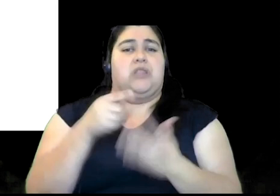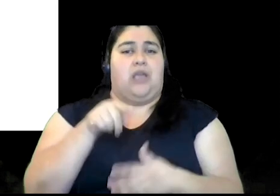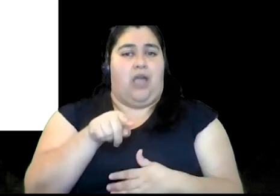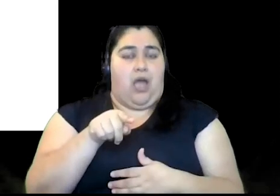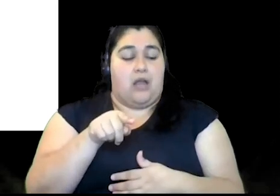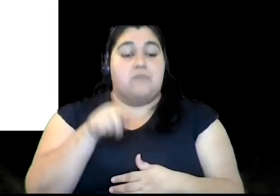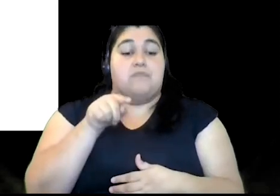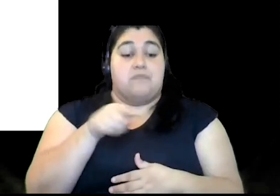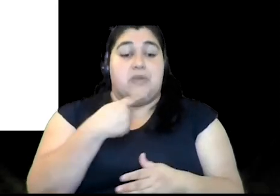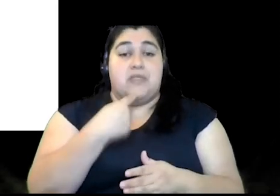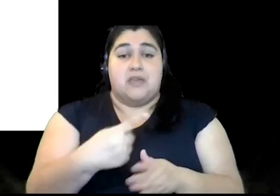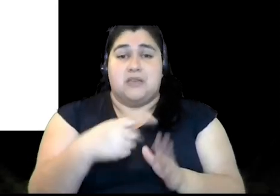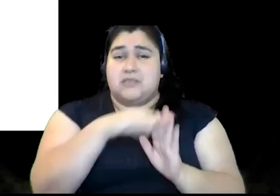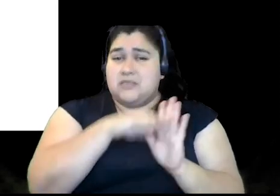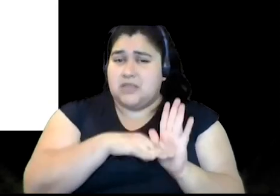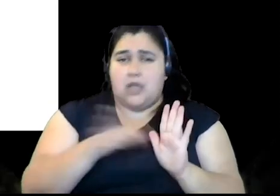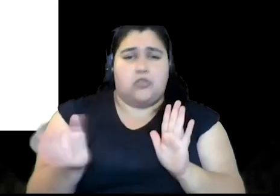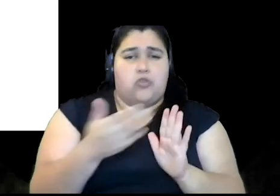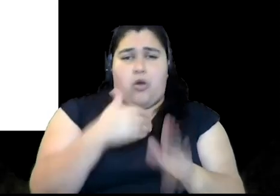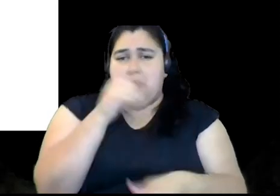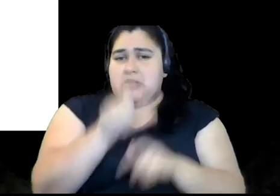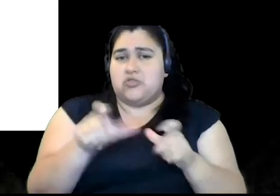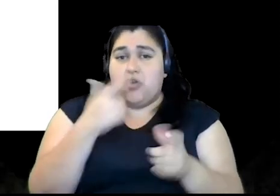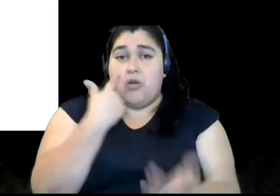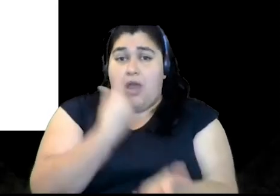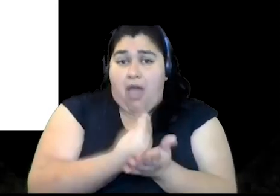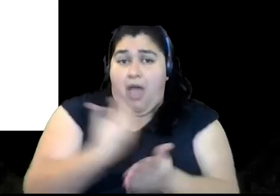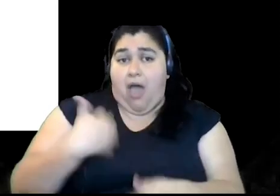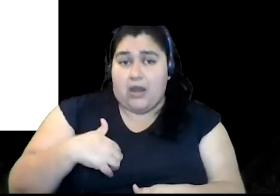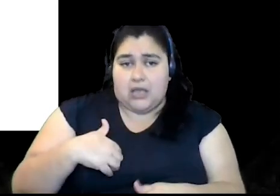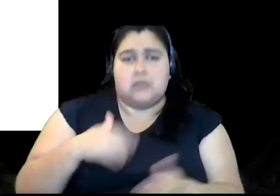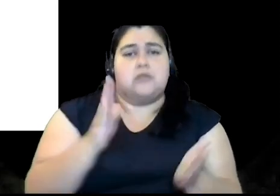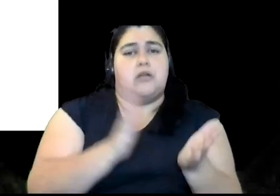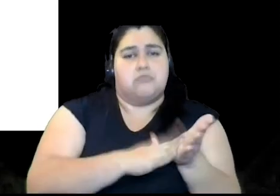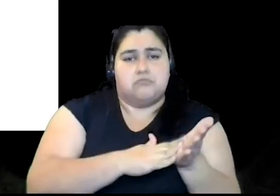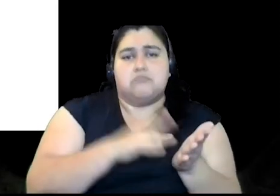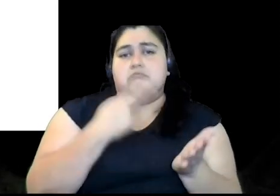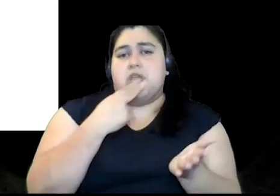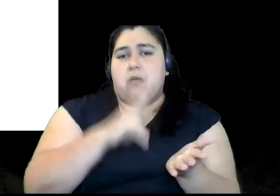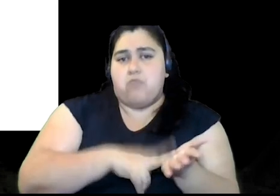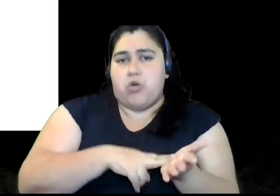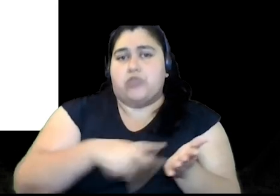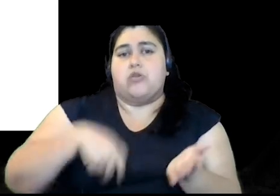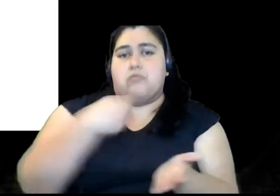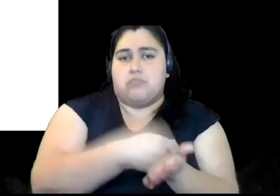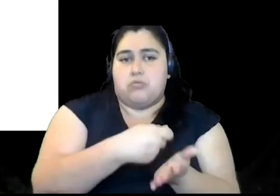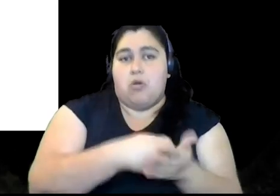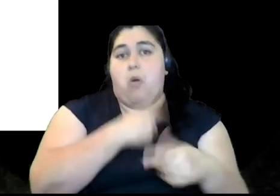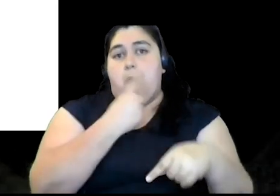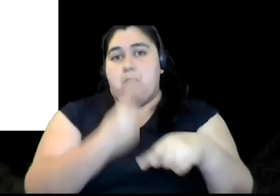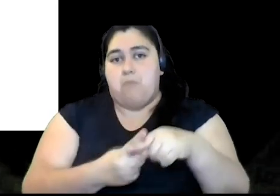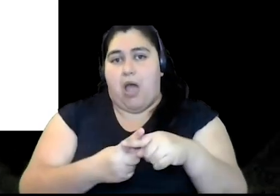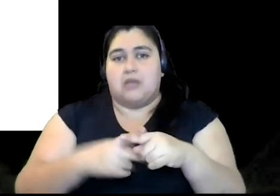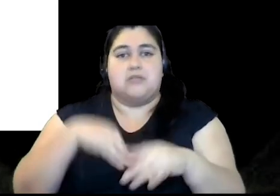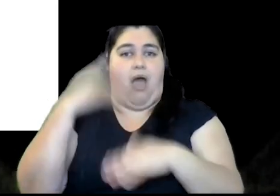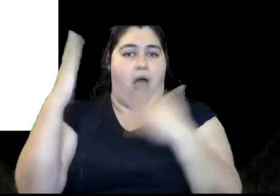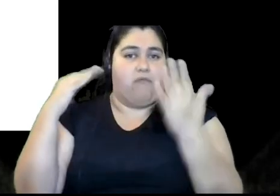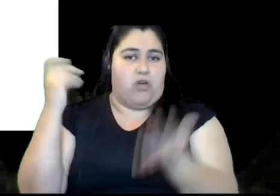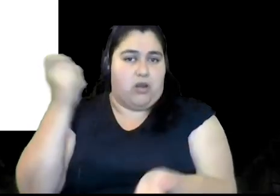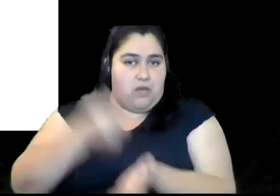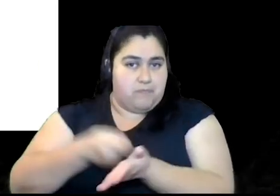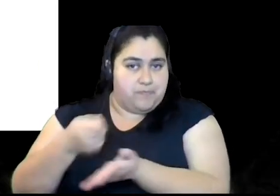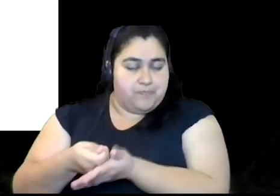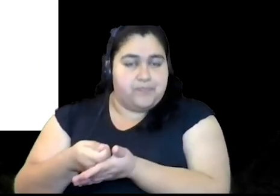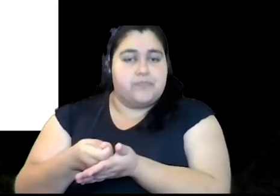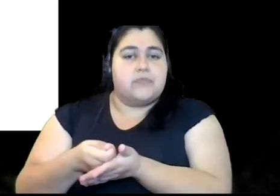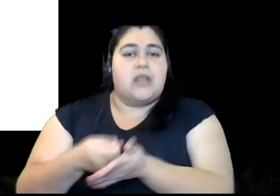nos establece que todo residente argentino tributa por las rentas de fuente argentina más fuente extranjera, en